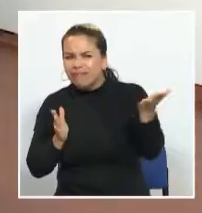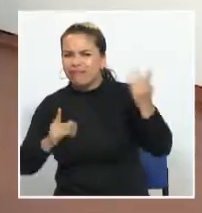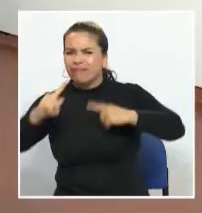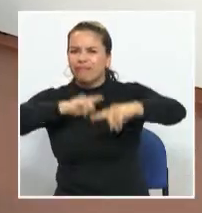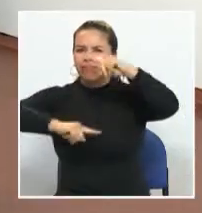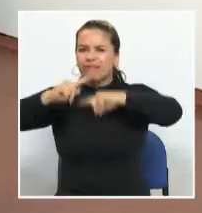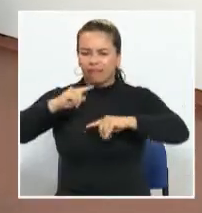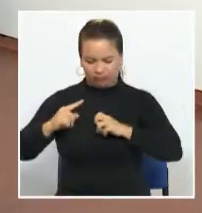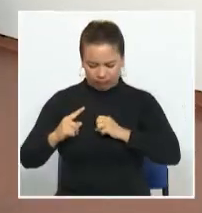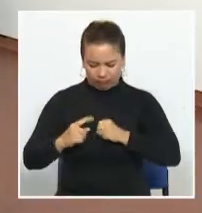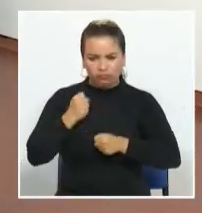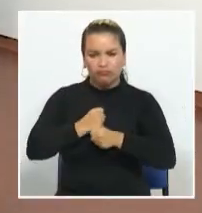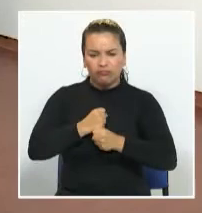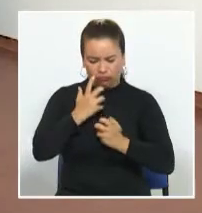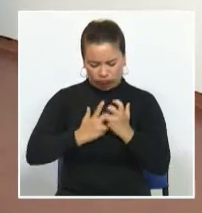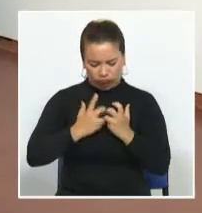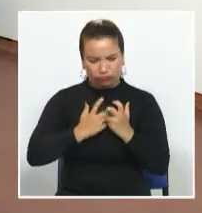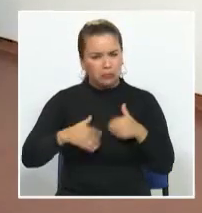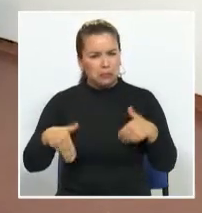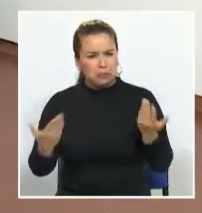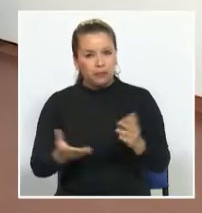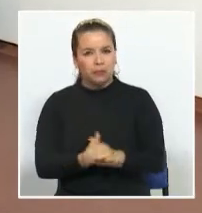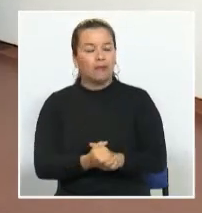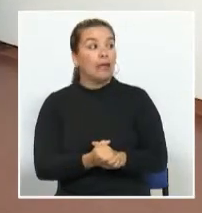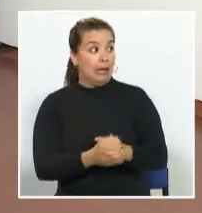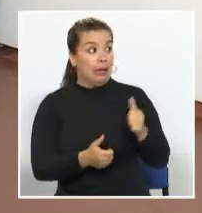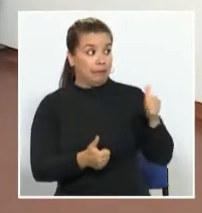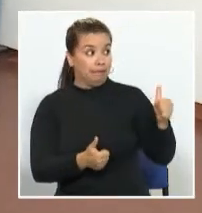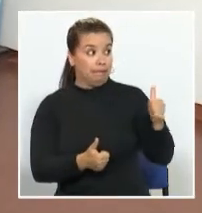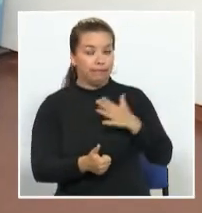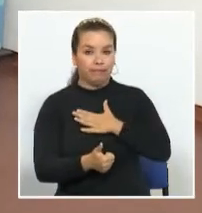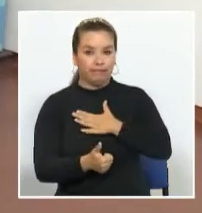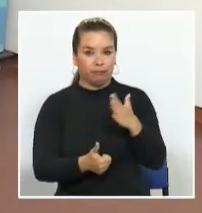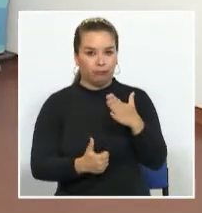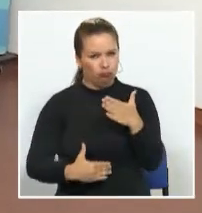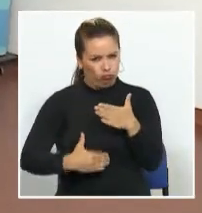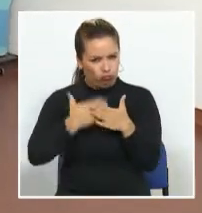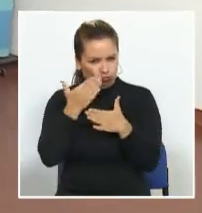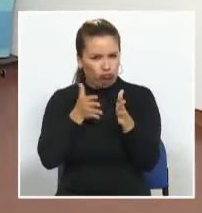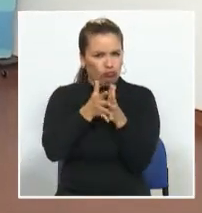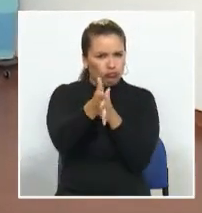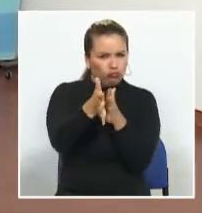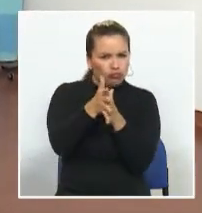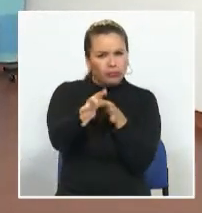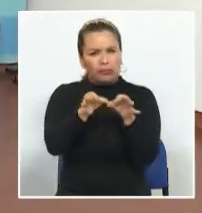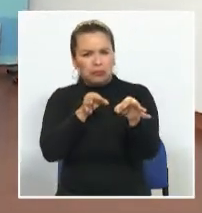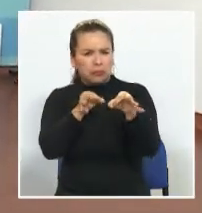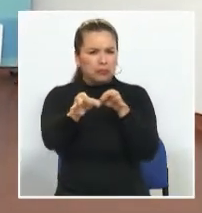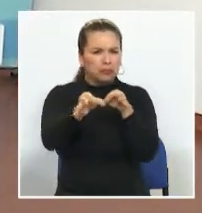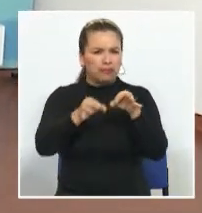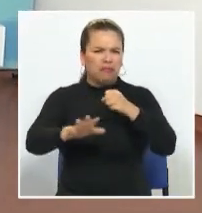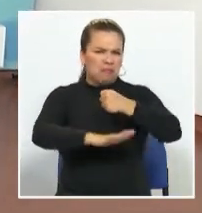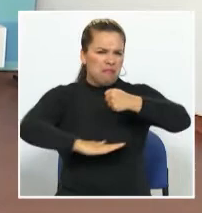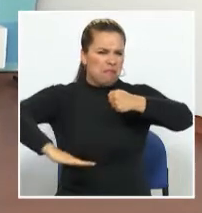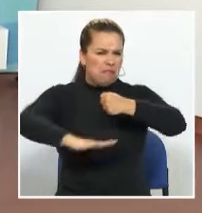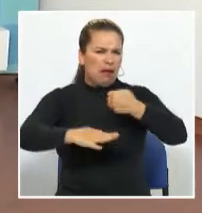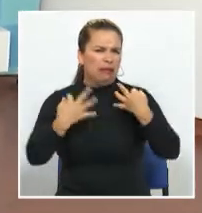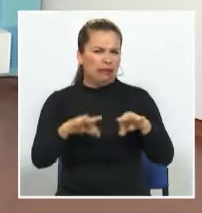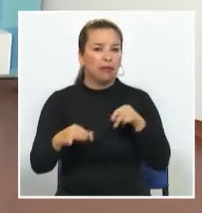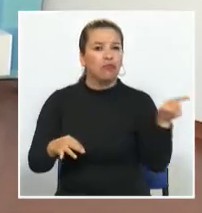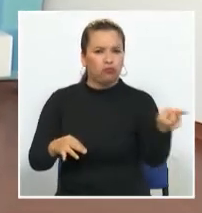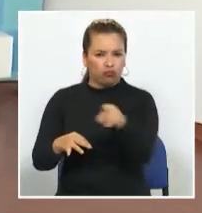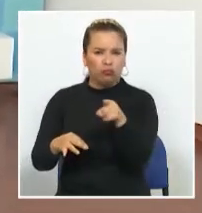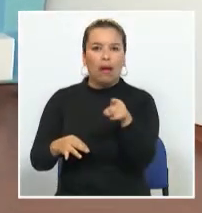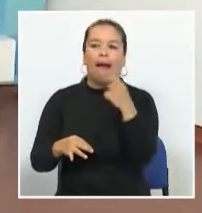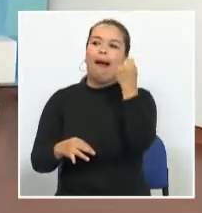función de nuestro corazón. Ok, a manera de introducción y de una manera pues básica y sencilla para que todos